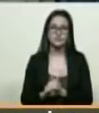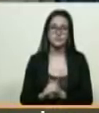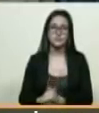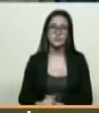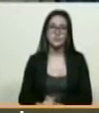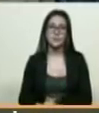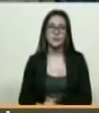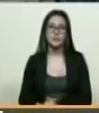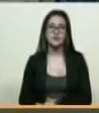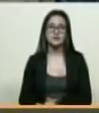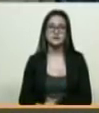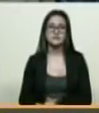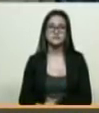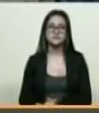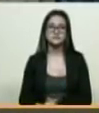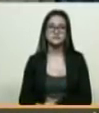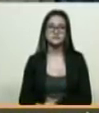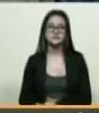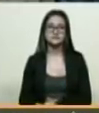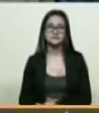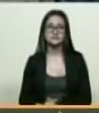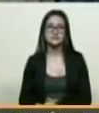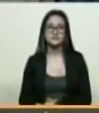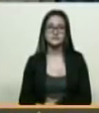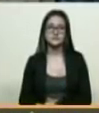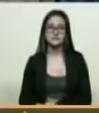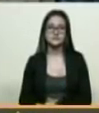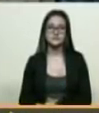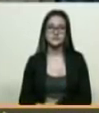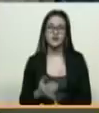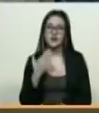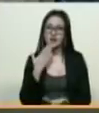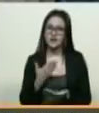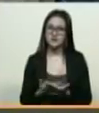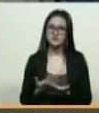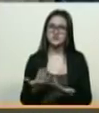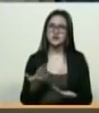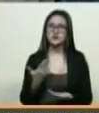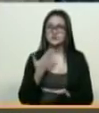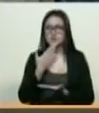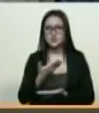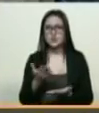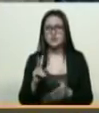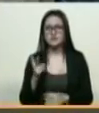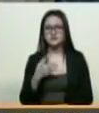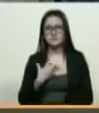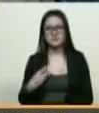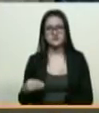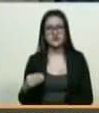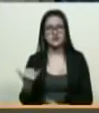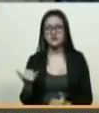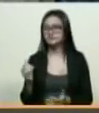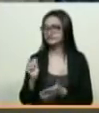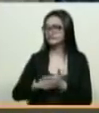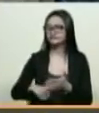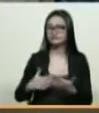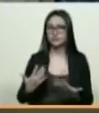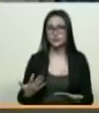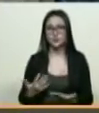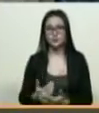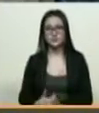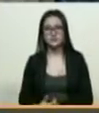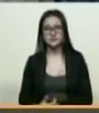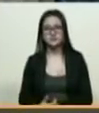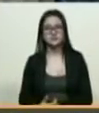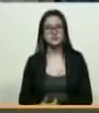Bueno, muchísimas gracias. Sobre todo, bueno, darle un agradecimiento al vicepresidente que hoy no nos pudo acompañar, pero